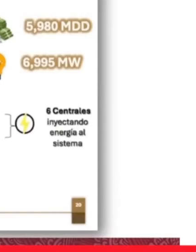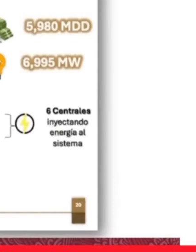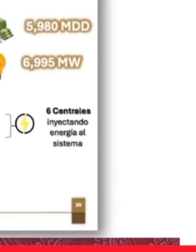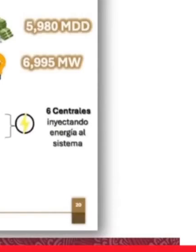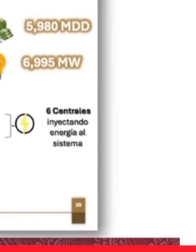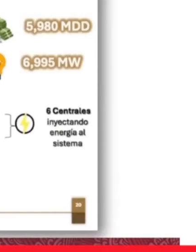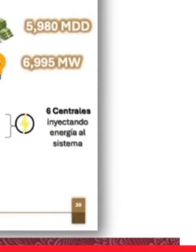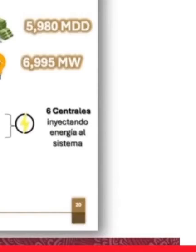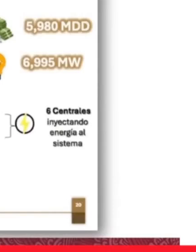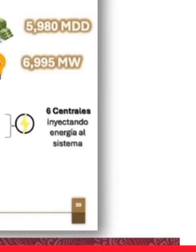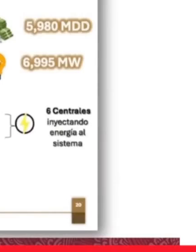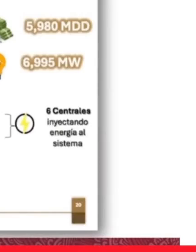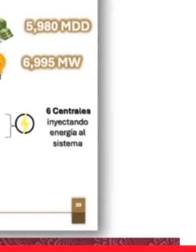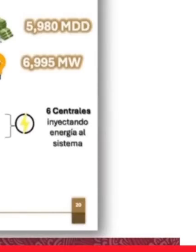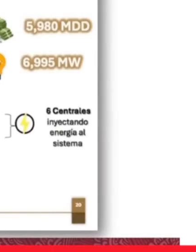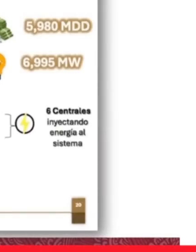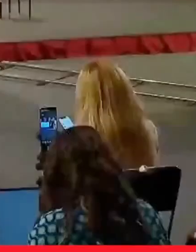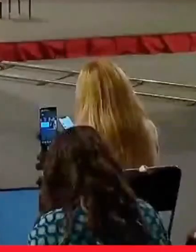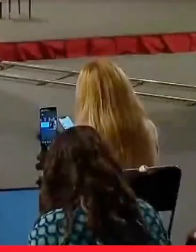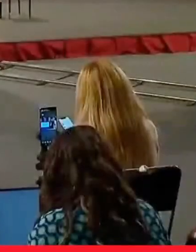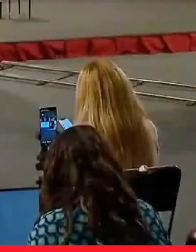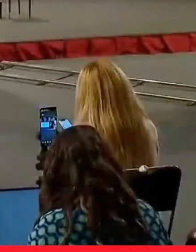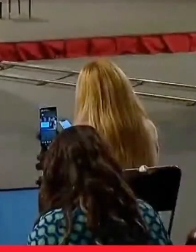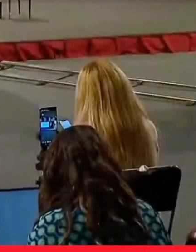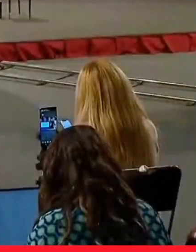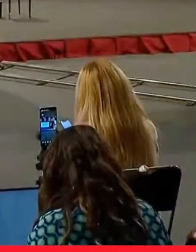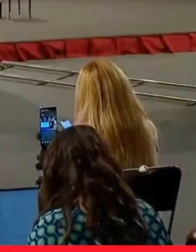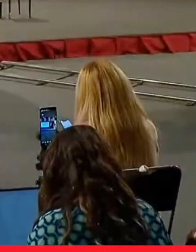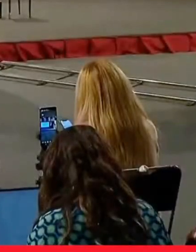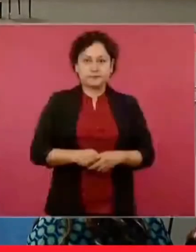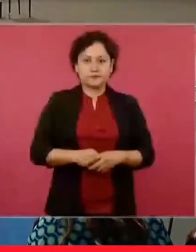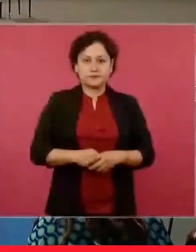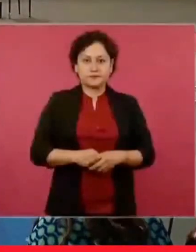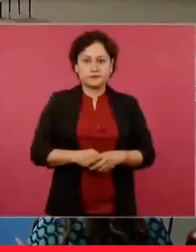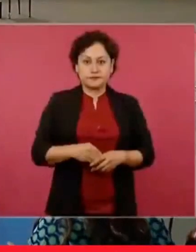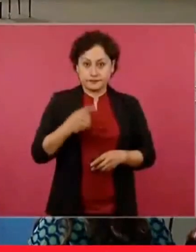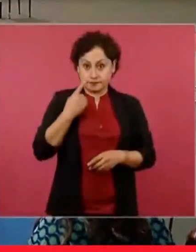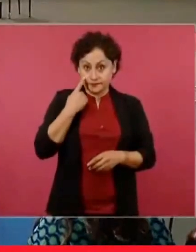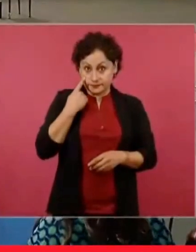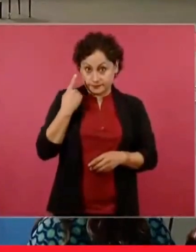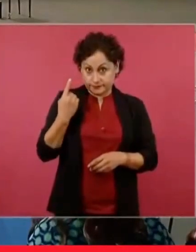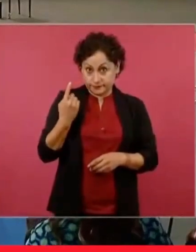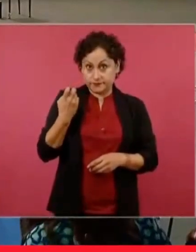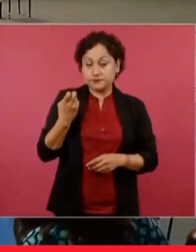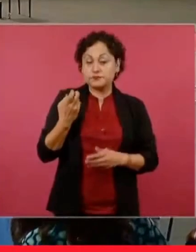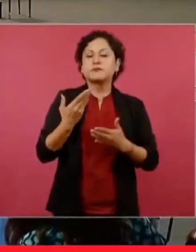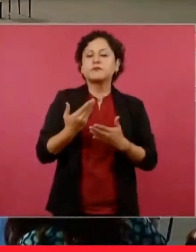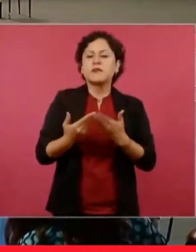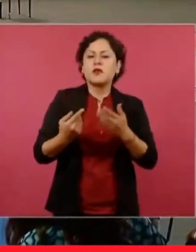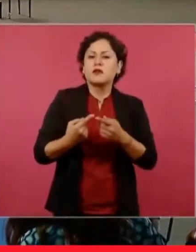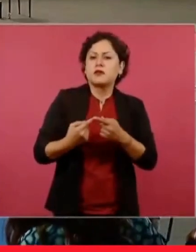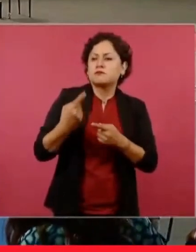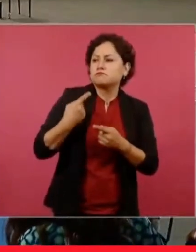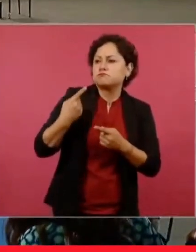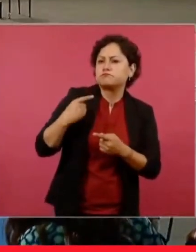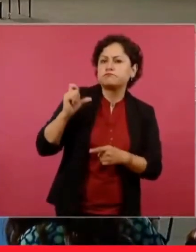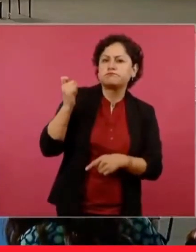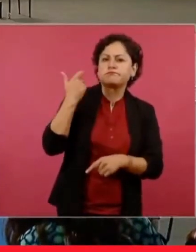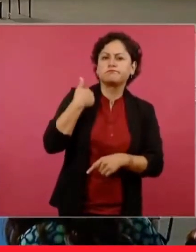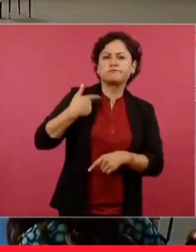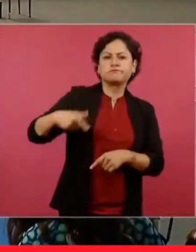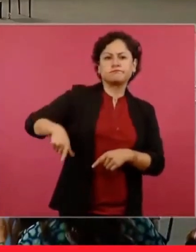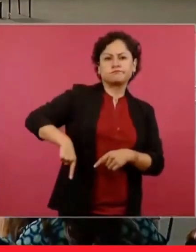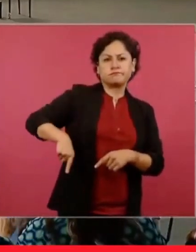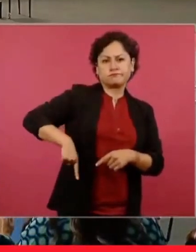todo. Vamos a comparar con los sexenios de Fox, Calderón y Enrique Peña Nieto la inversión. Como ustedes están